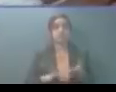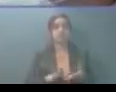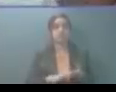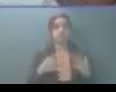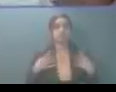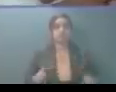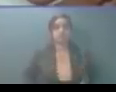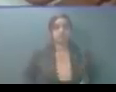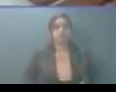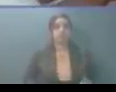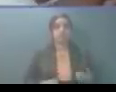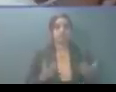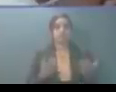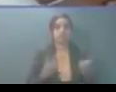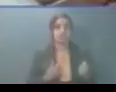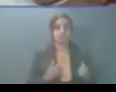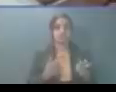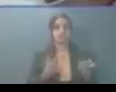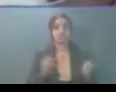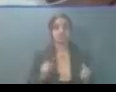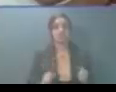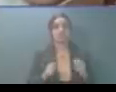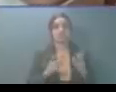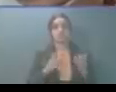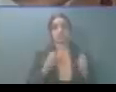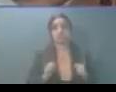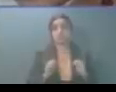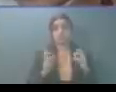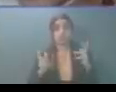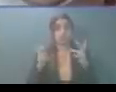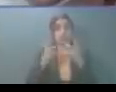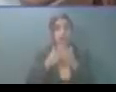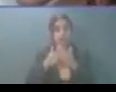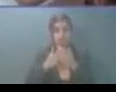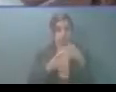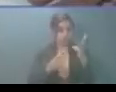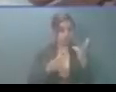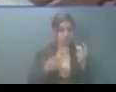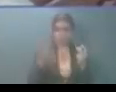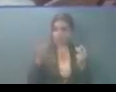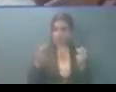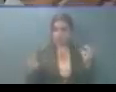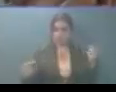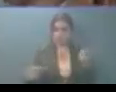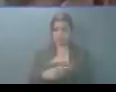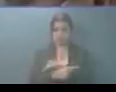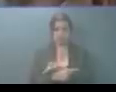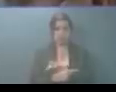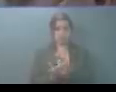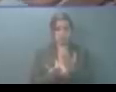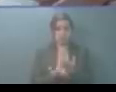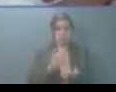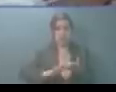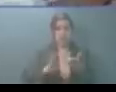gobierno central no cuadra. Porque aparece un sobreexceso en el gasto de déficit presupuestario